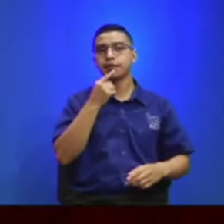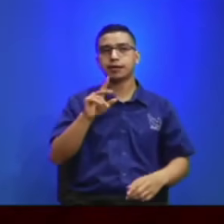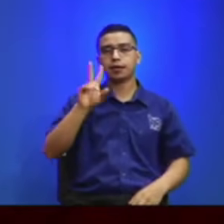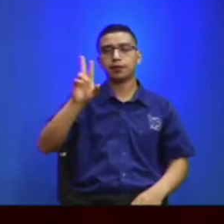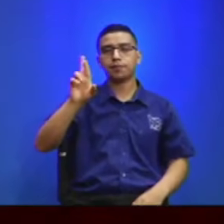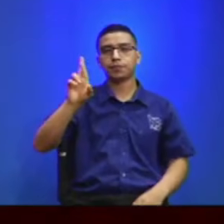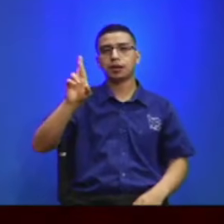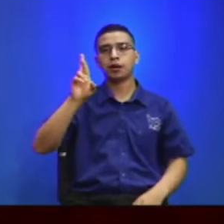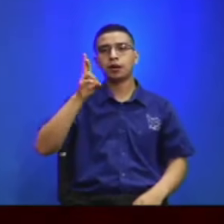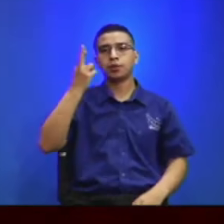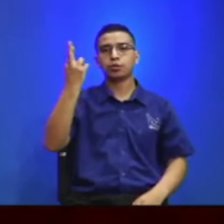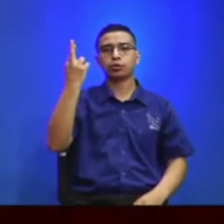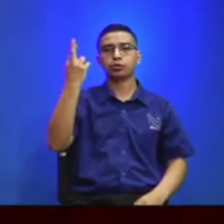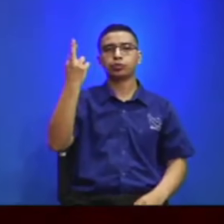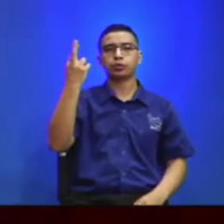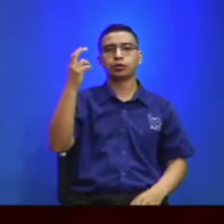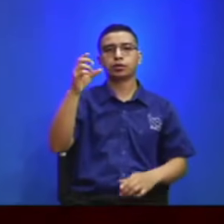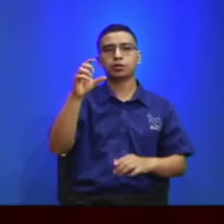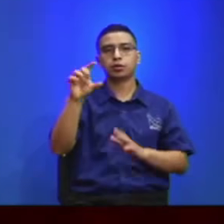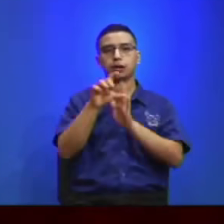410 además